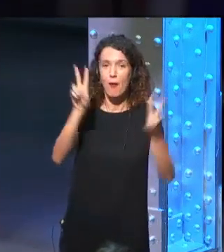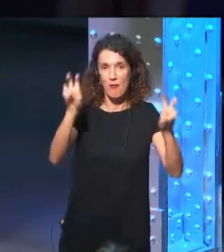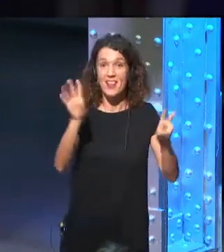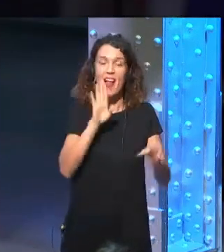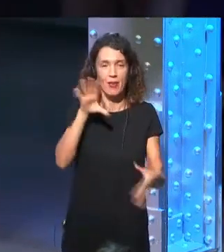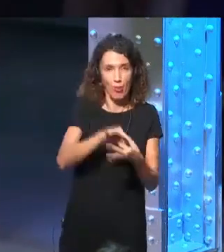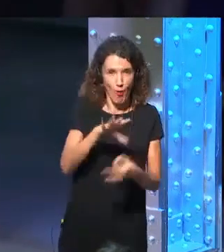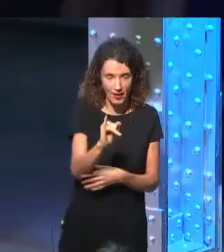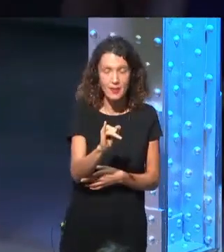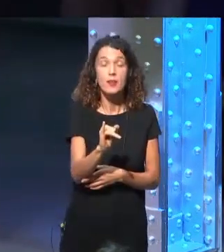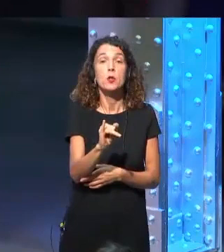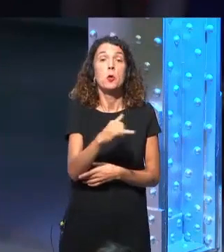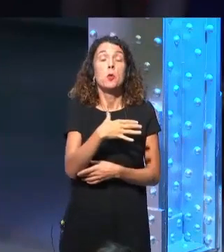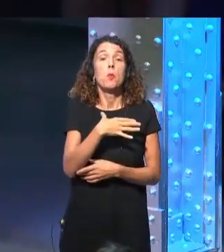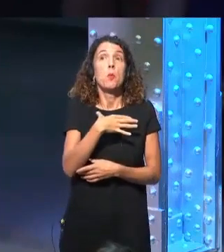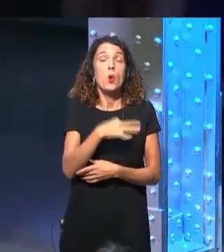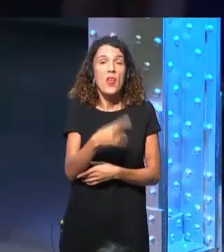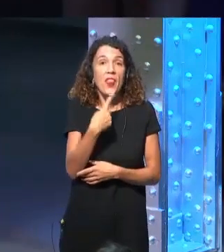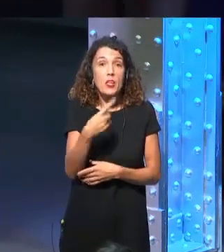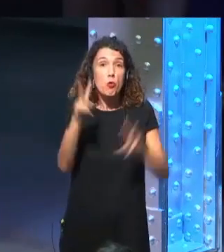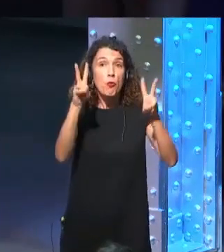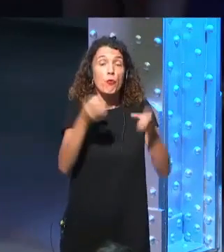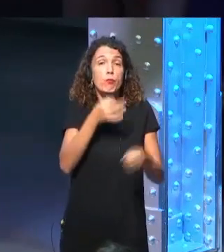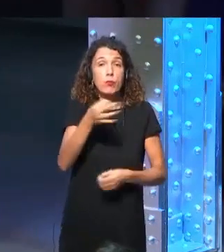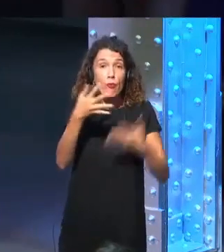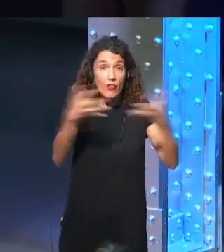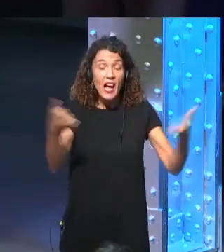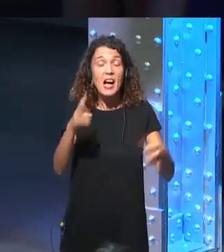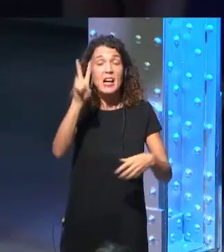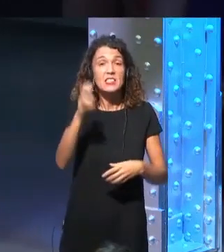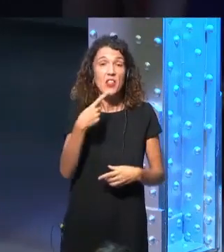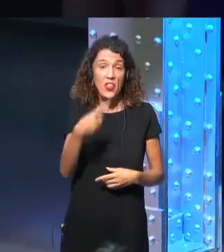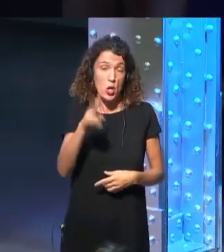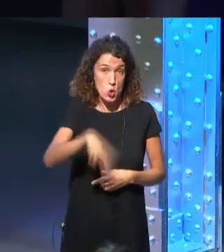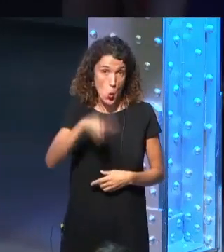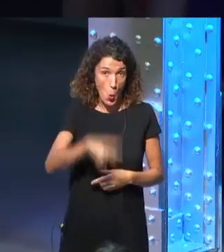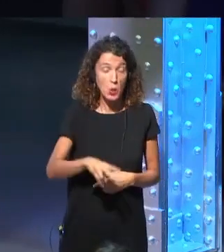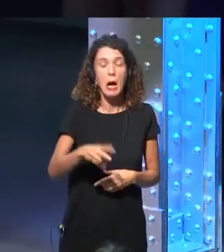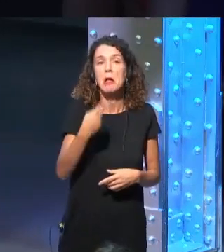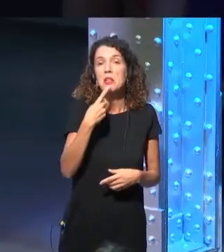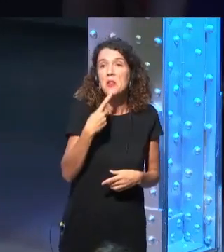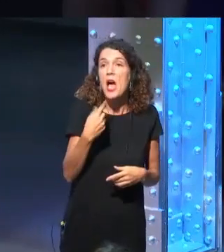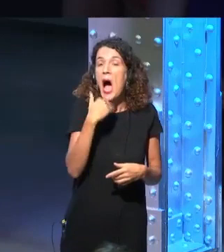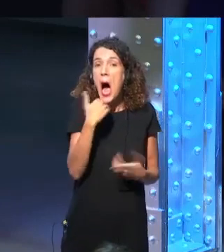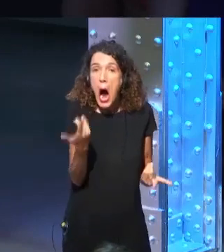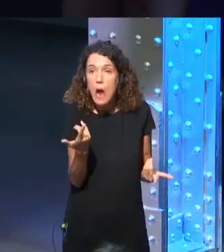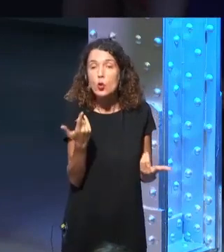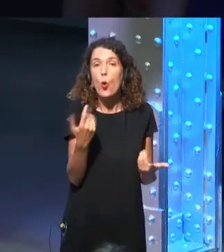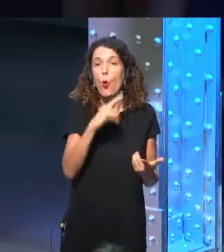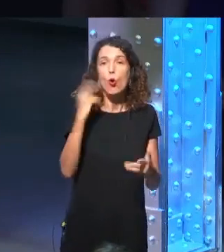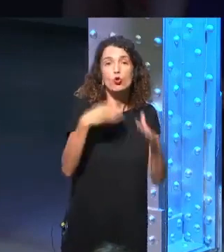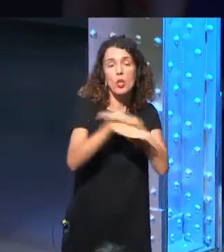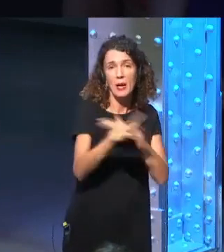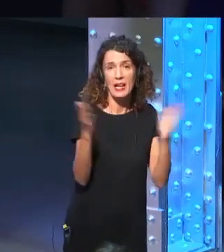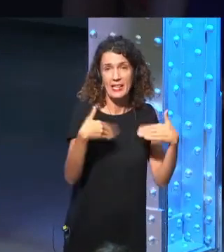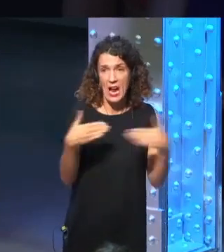verdad es que quizá nunca haya dicho esa frase la reina Isabel. No hay ningún guión, no hay nada que se haya conservado, no hay